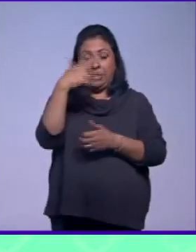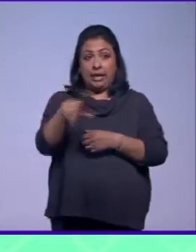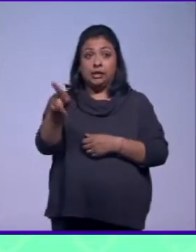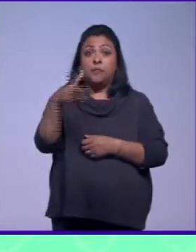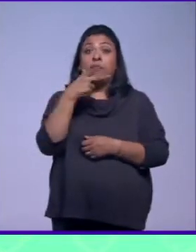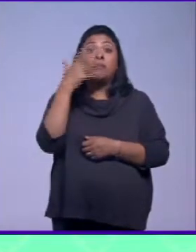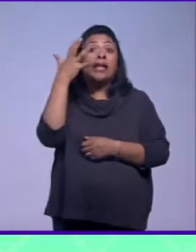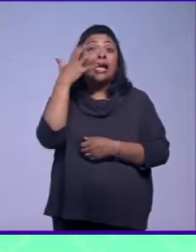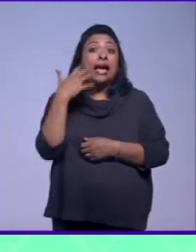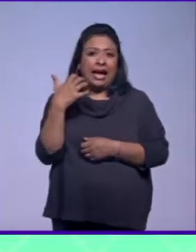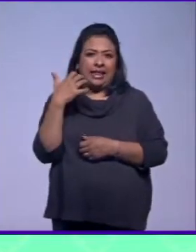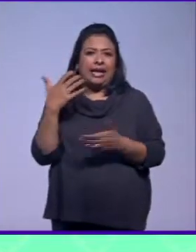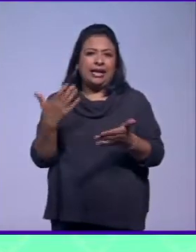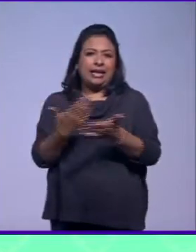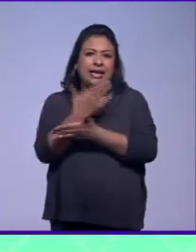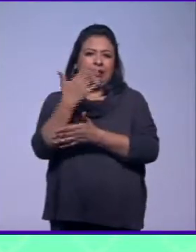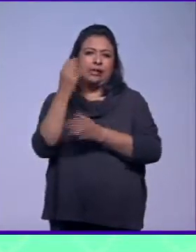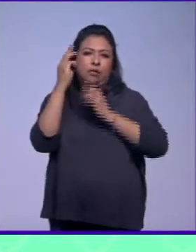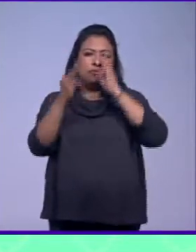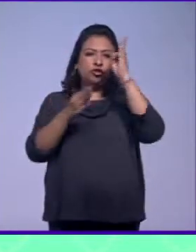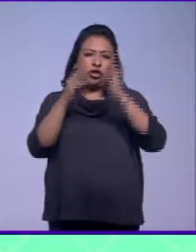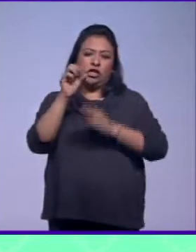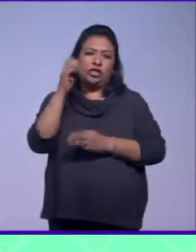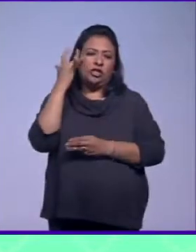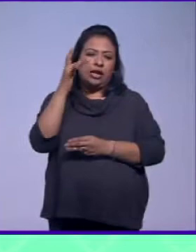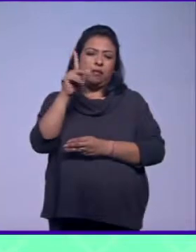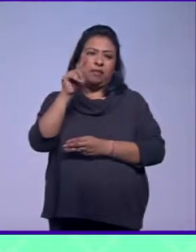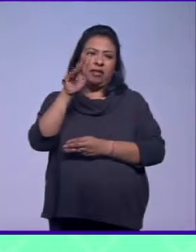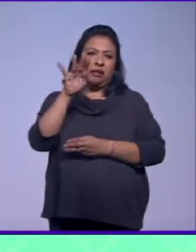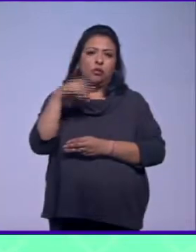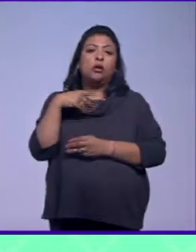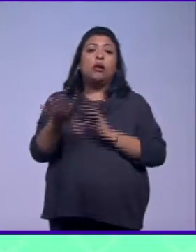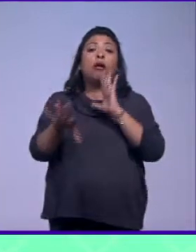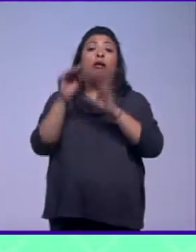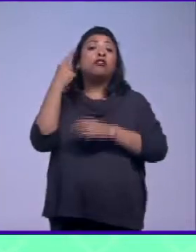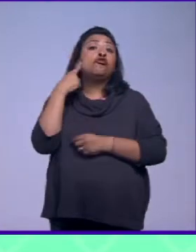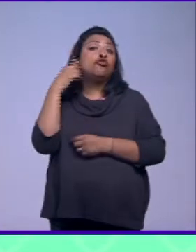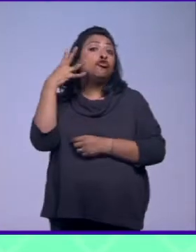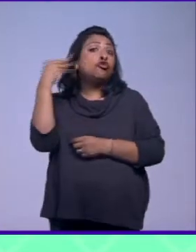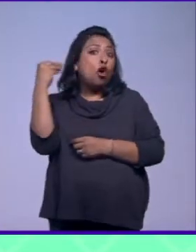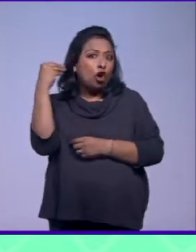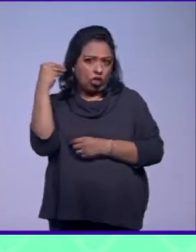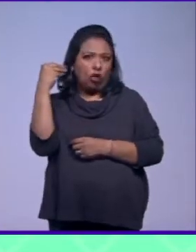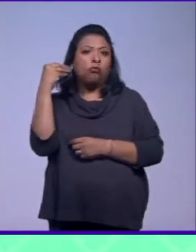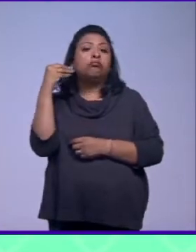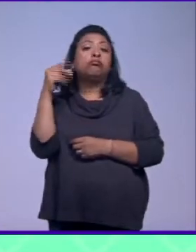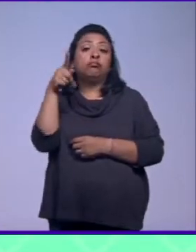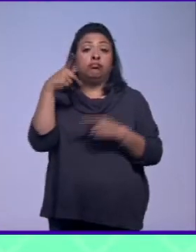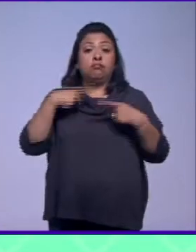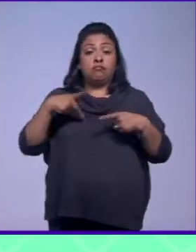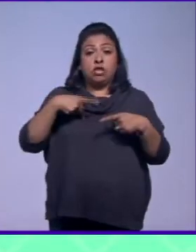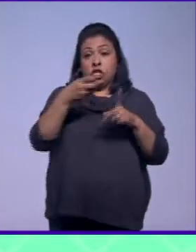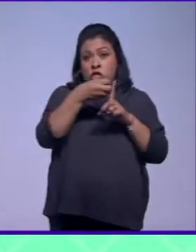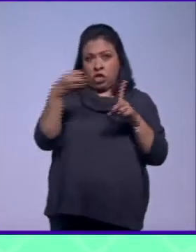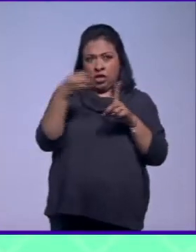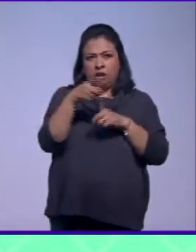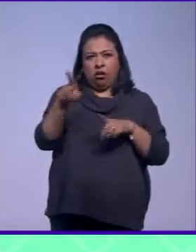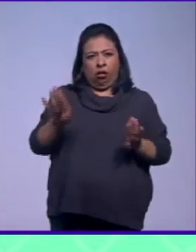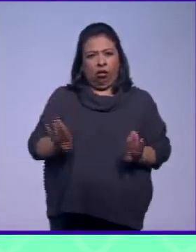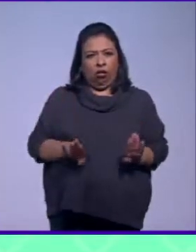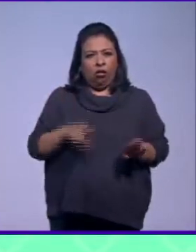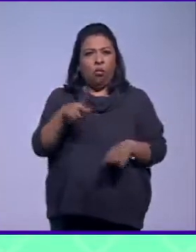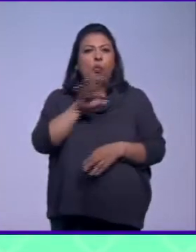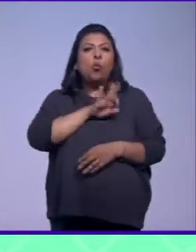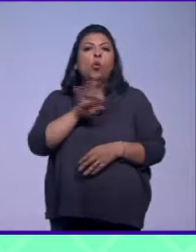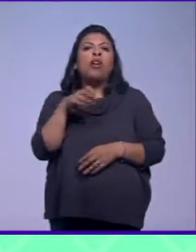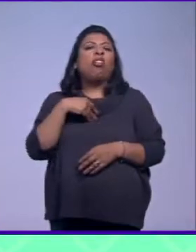felino oriundo del museo del hermitage en san petersburgo fue elegido por su sordera de acuerdo con los organizadores esta particularidad